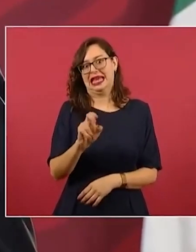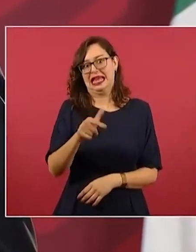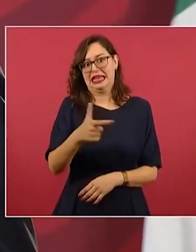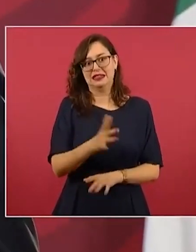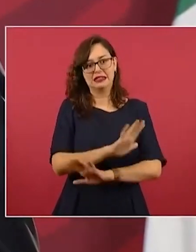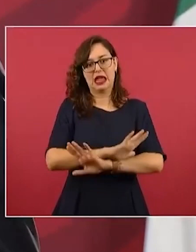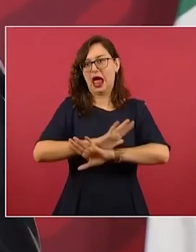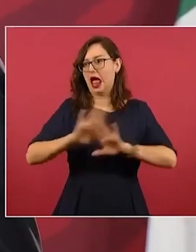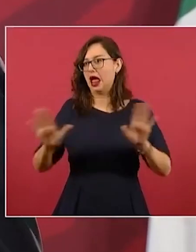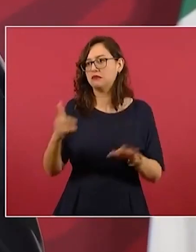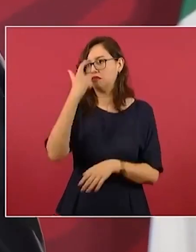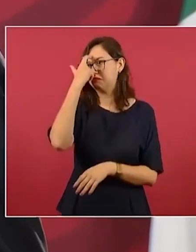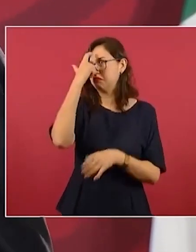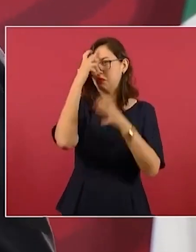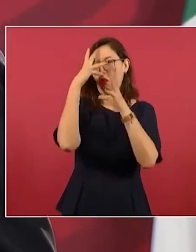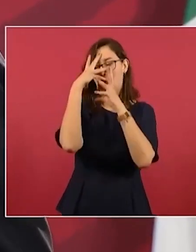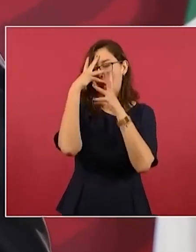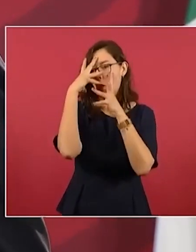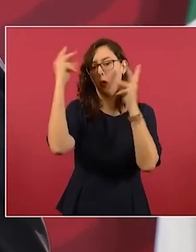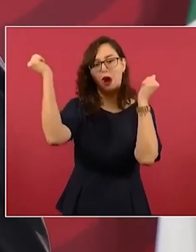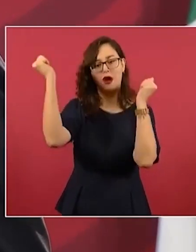¿sí?